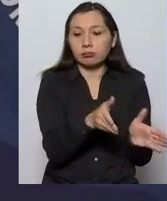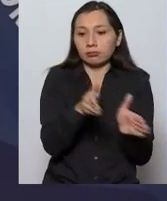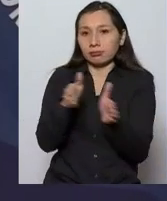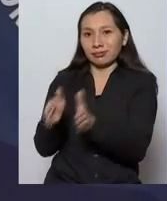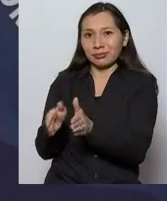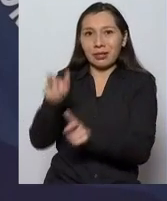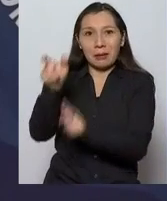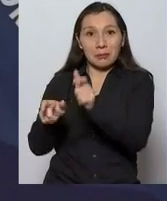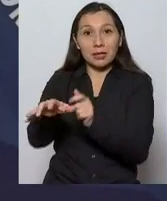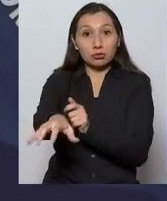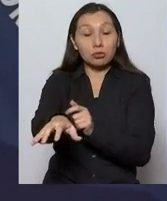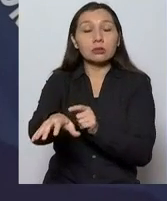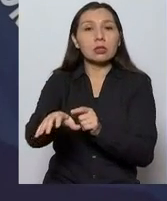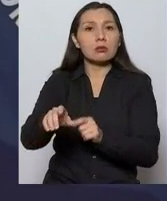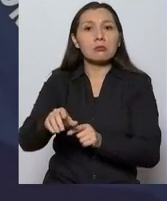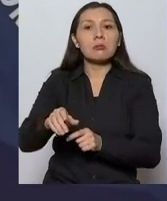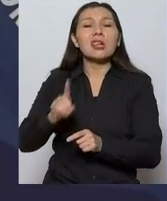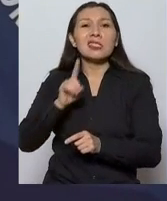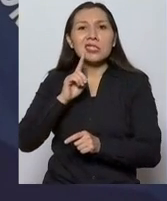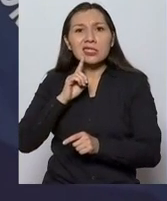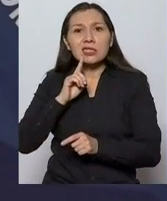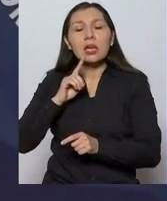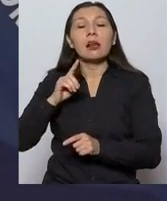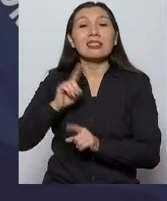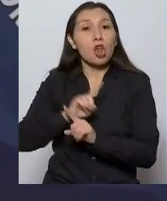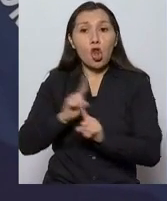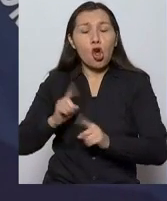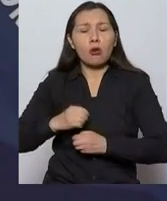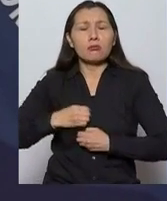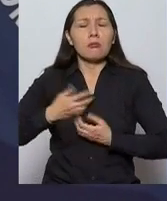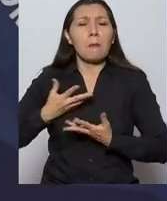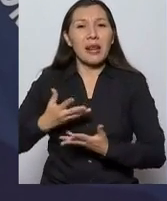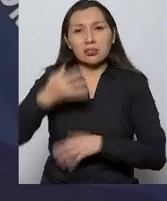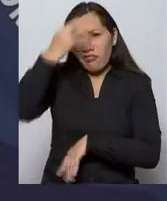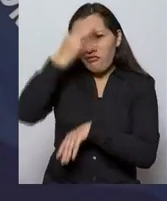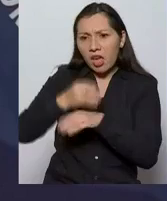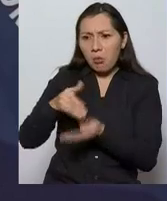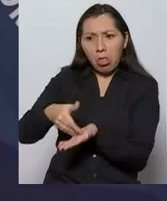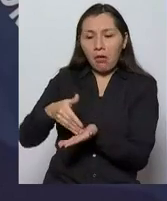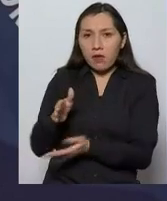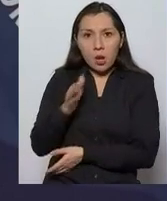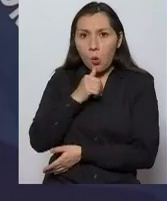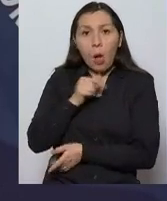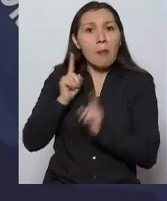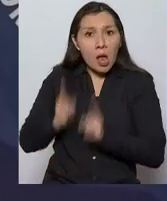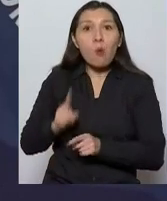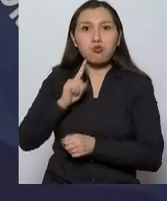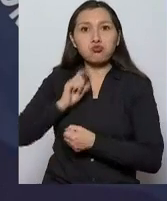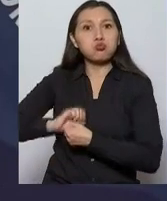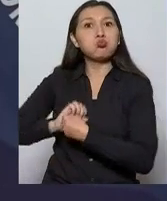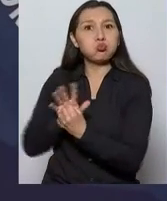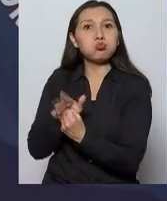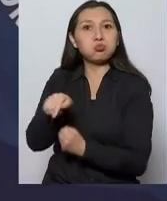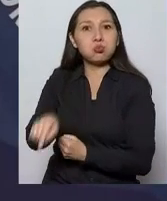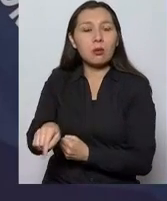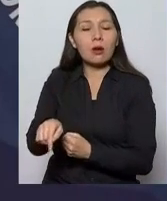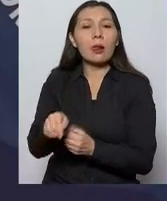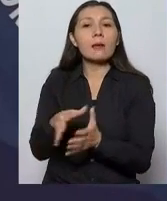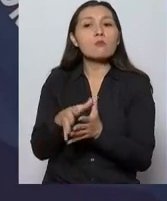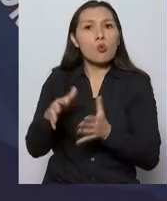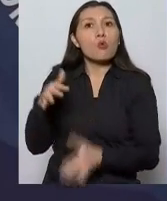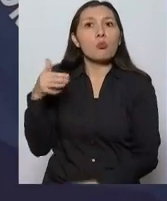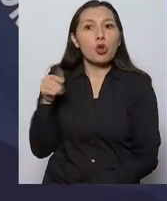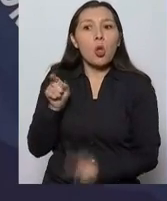pacientes sintomáticos con sin síntomas con una PCR positiva porque son